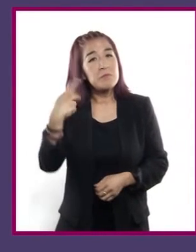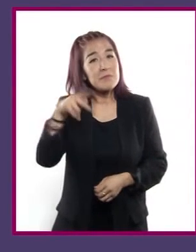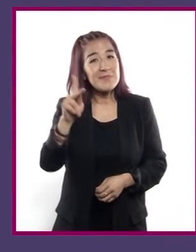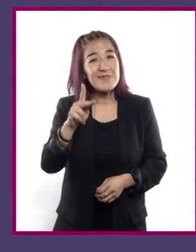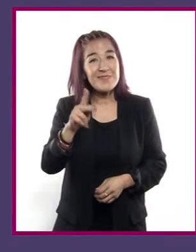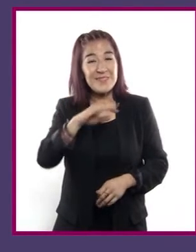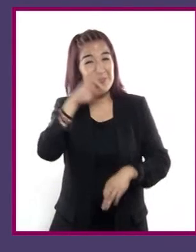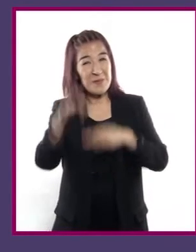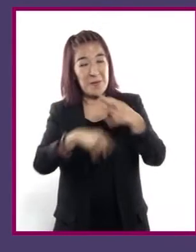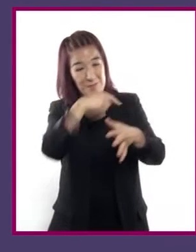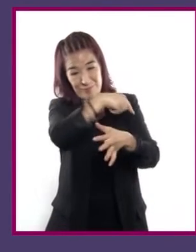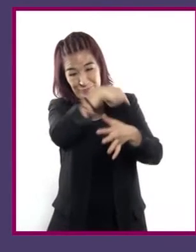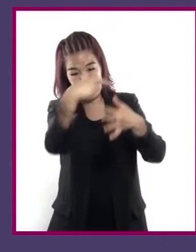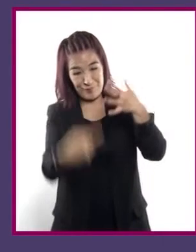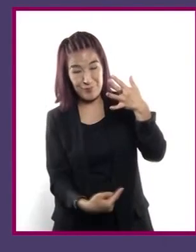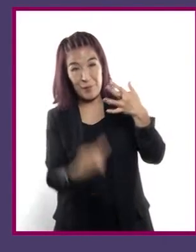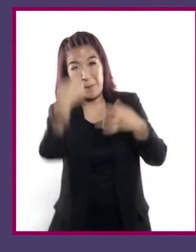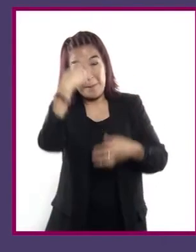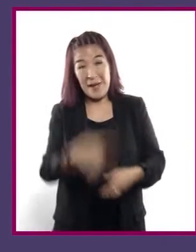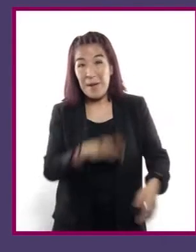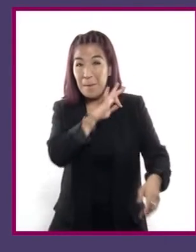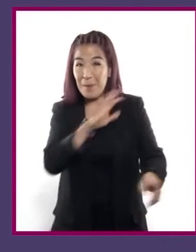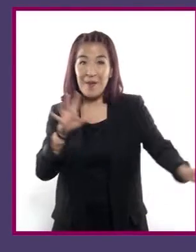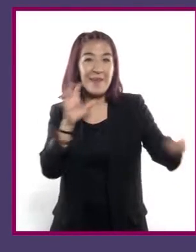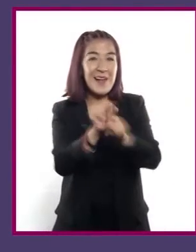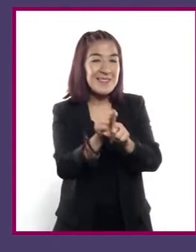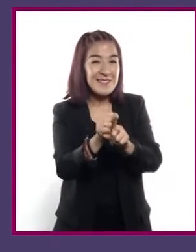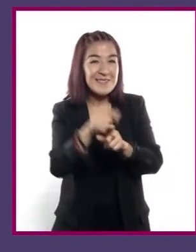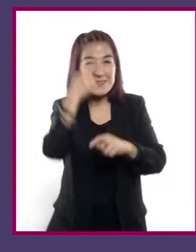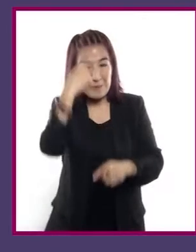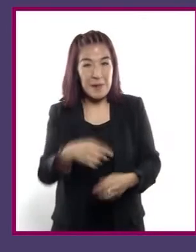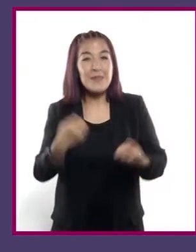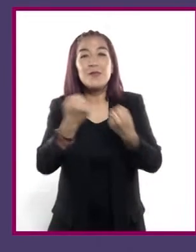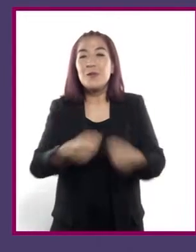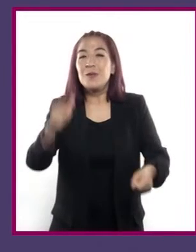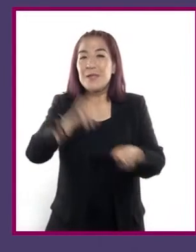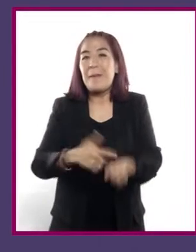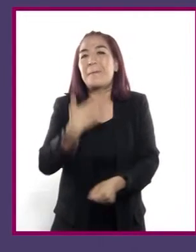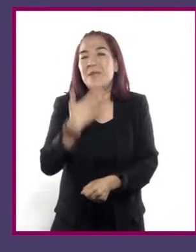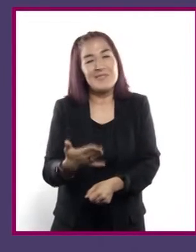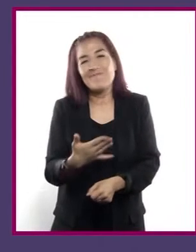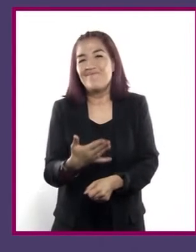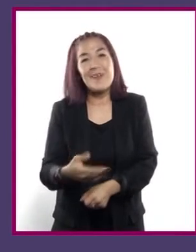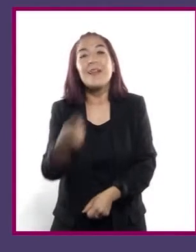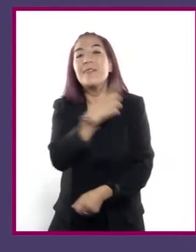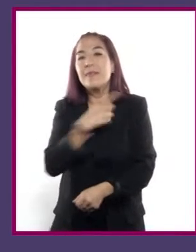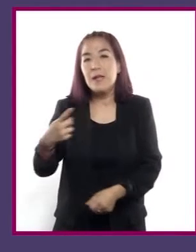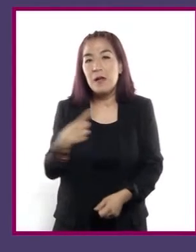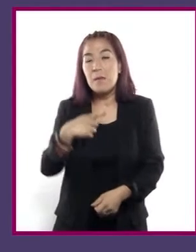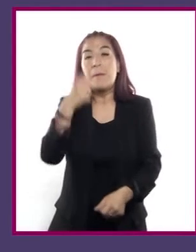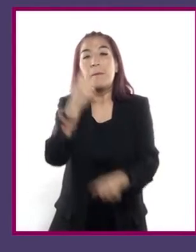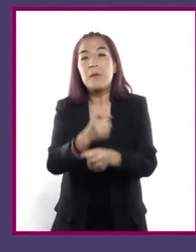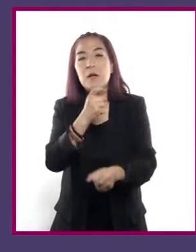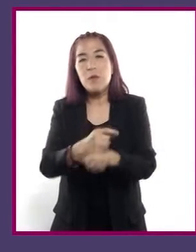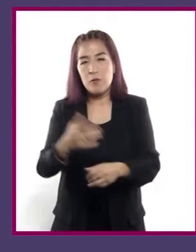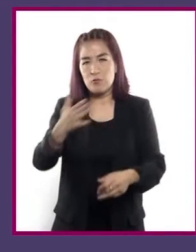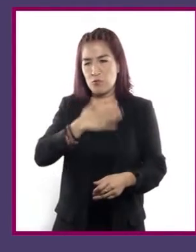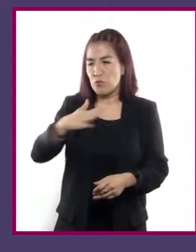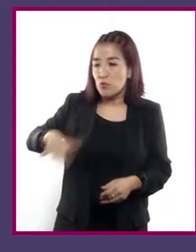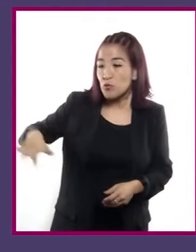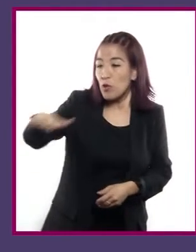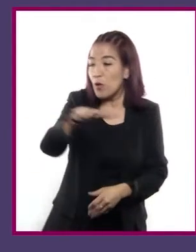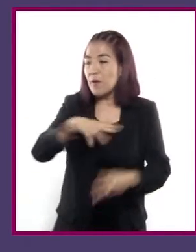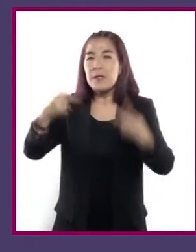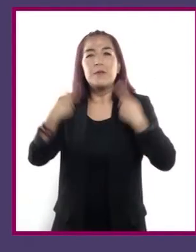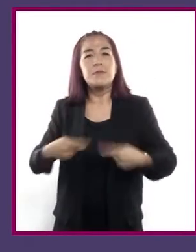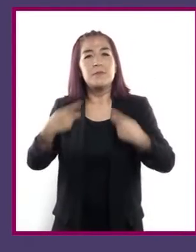posible alcanzar esta condición de satisfacción y plenitud social si antes no nos reconocemos como iguales,